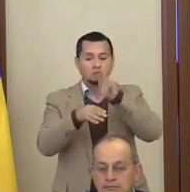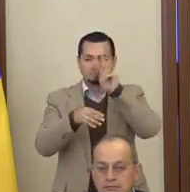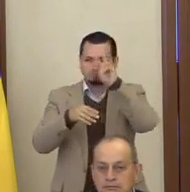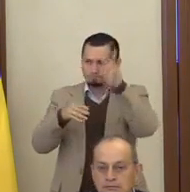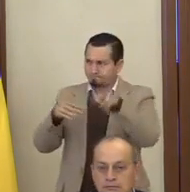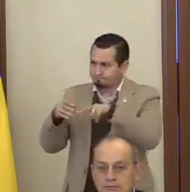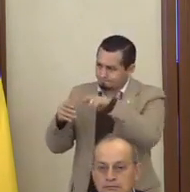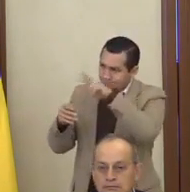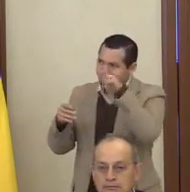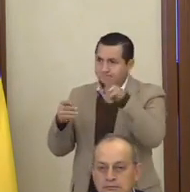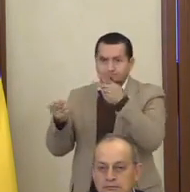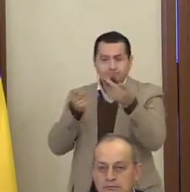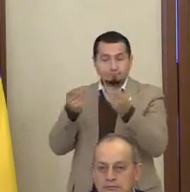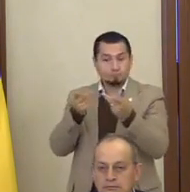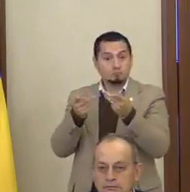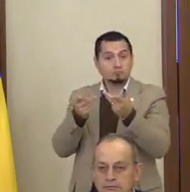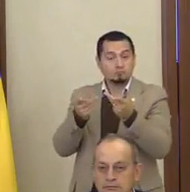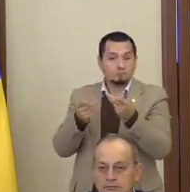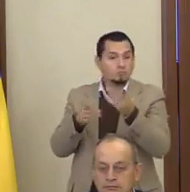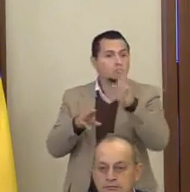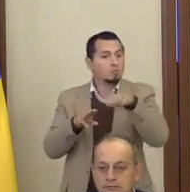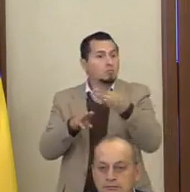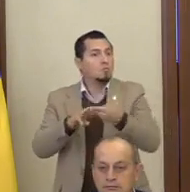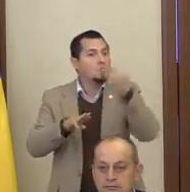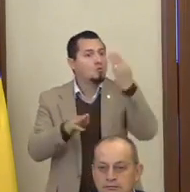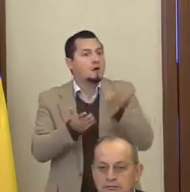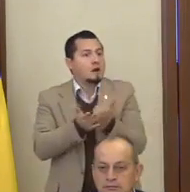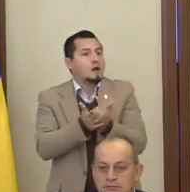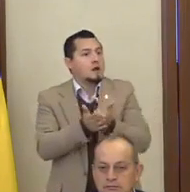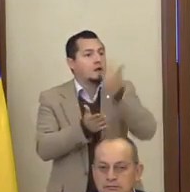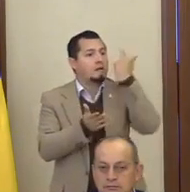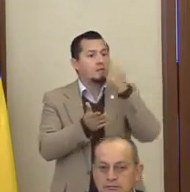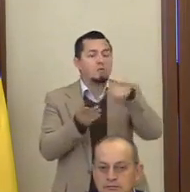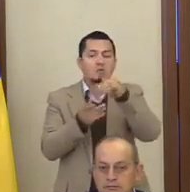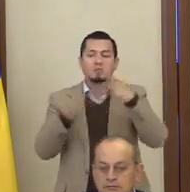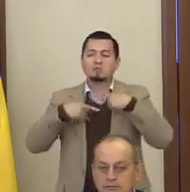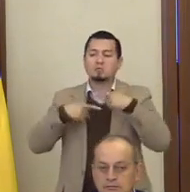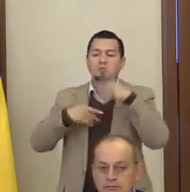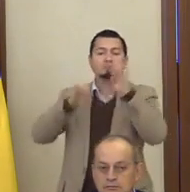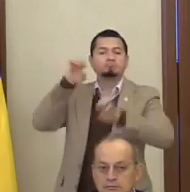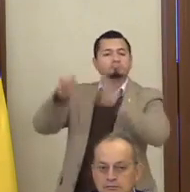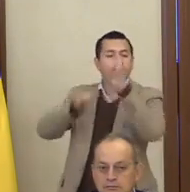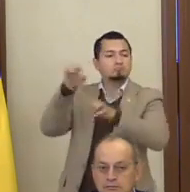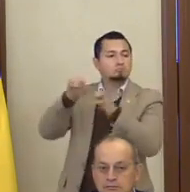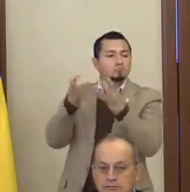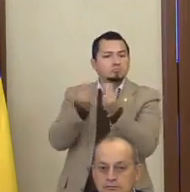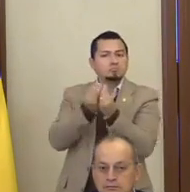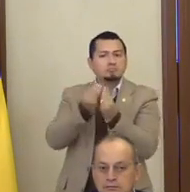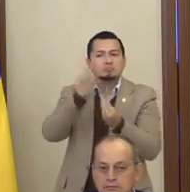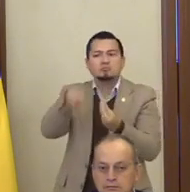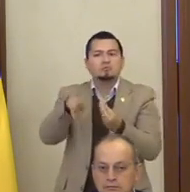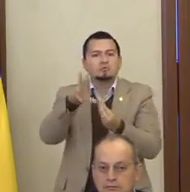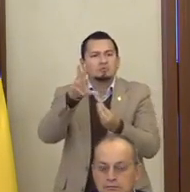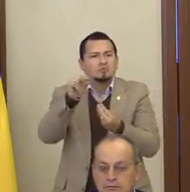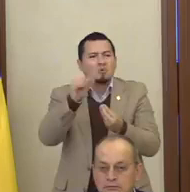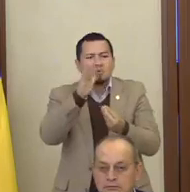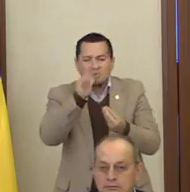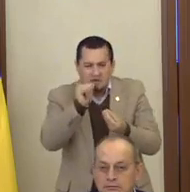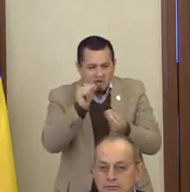que el tamaño del problema pues es mayor del que todos creíamos. Por eso me parece que no